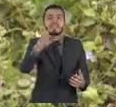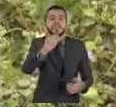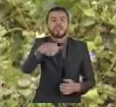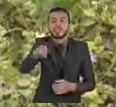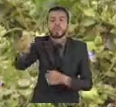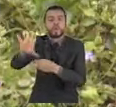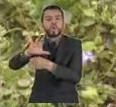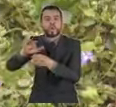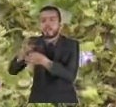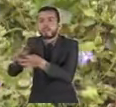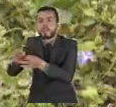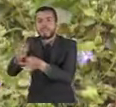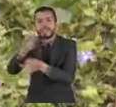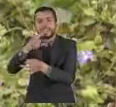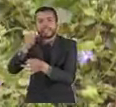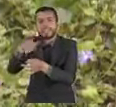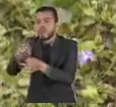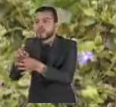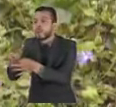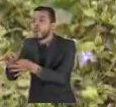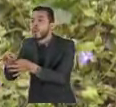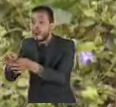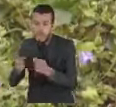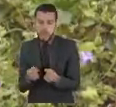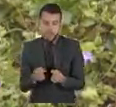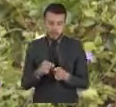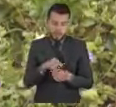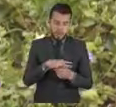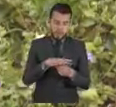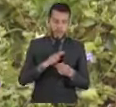municipios de Cundinamarca, no a los 20 y pico que nos rodean.